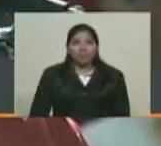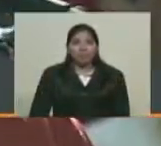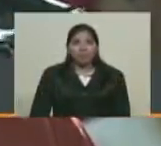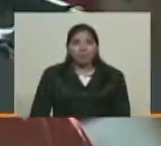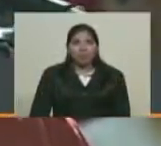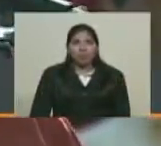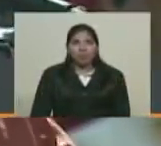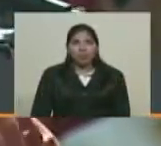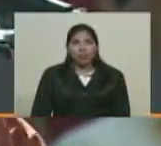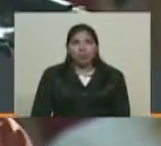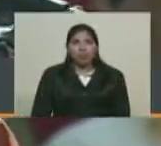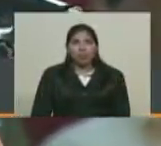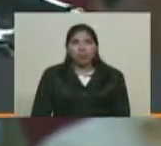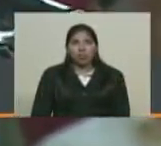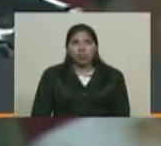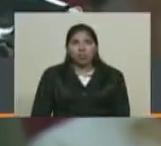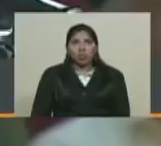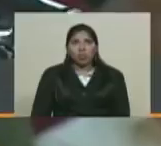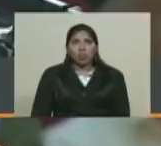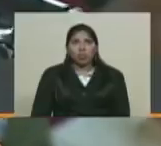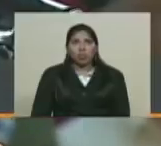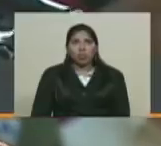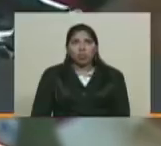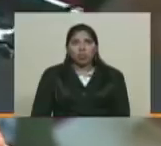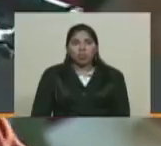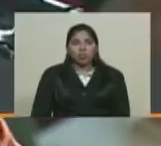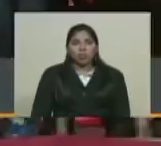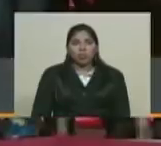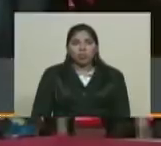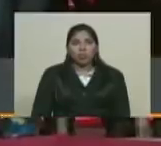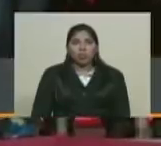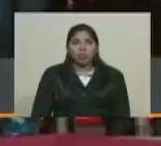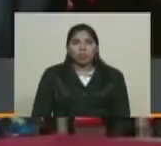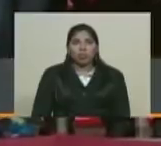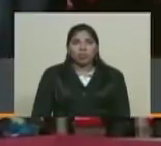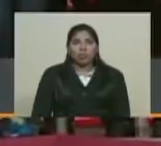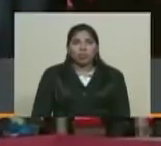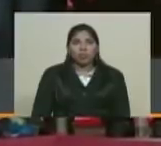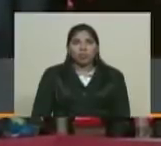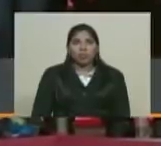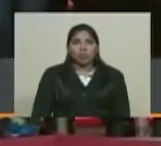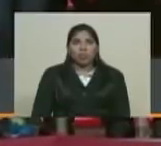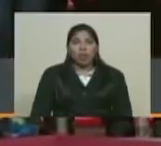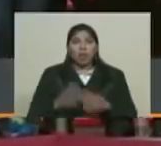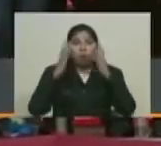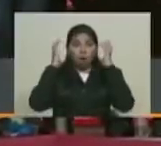Juro que lo voy a decir suave. Ramos Alup,